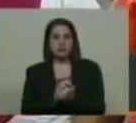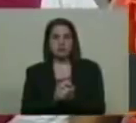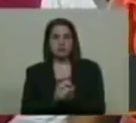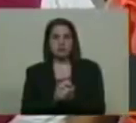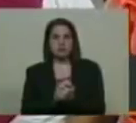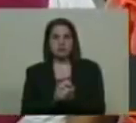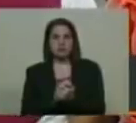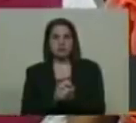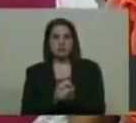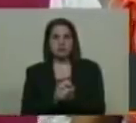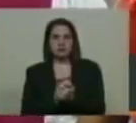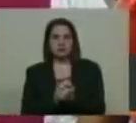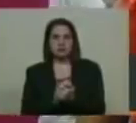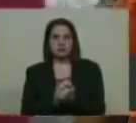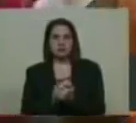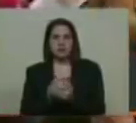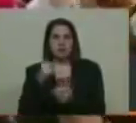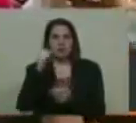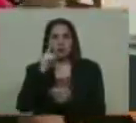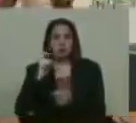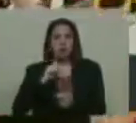Parto humanizado.